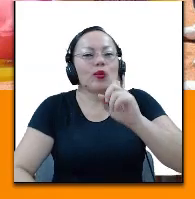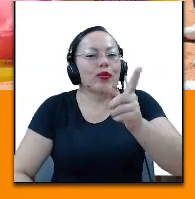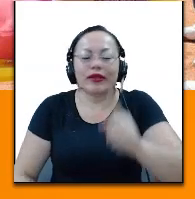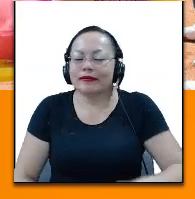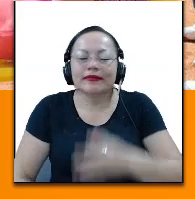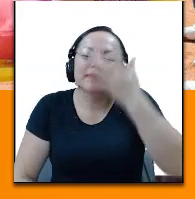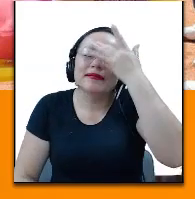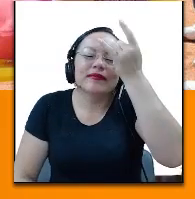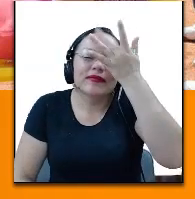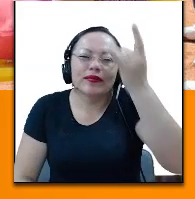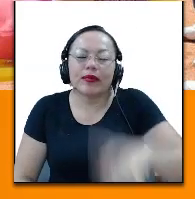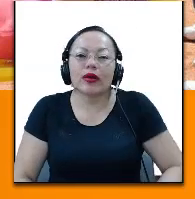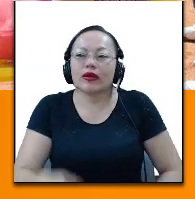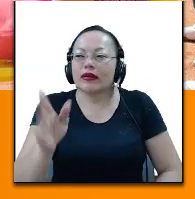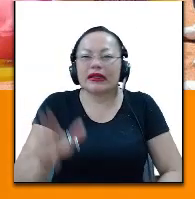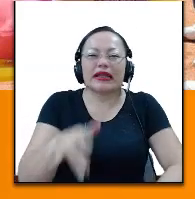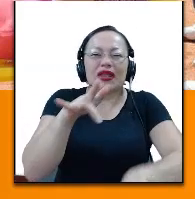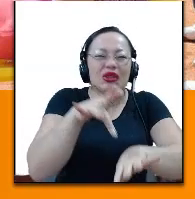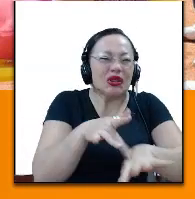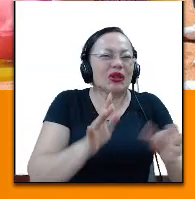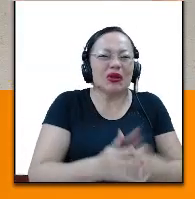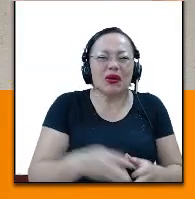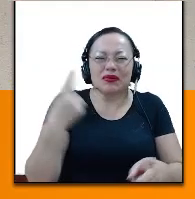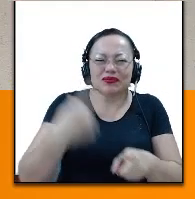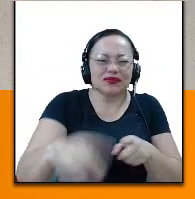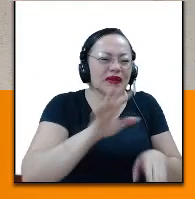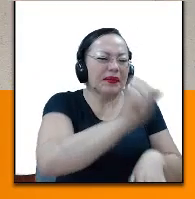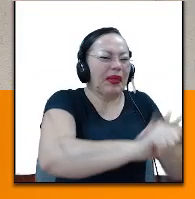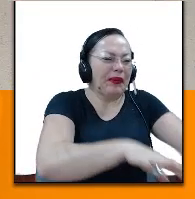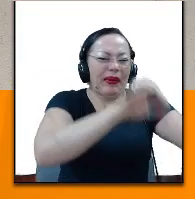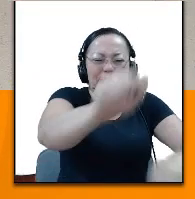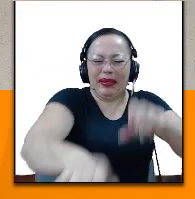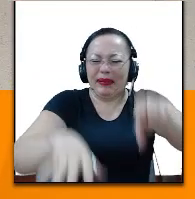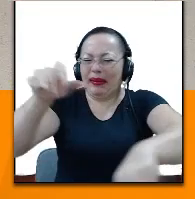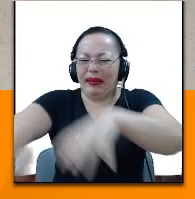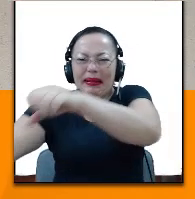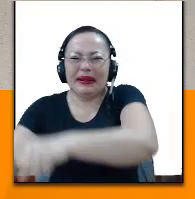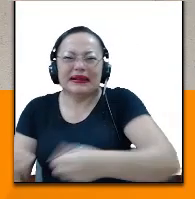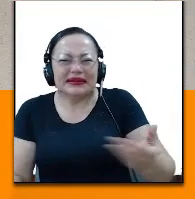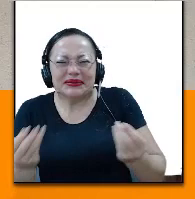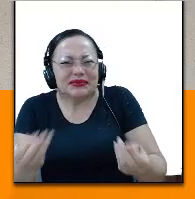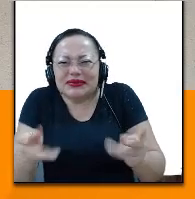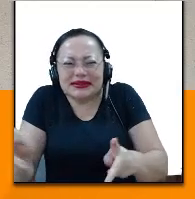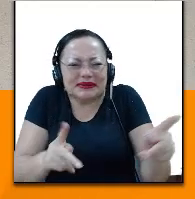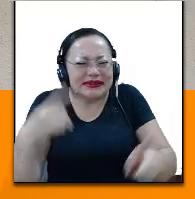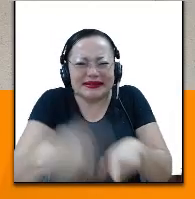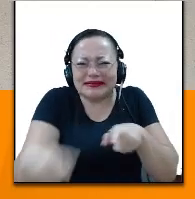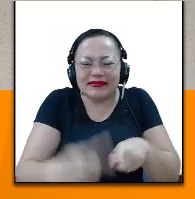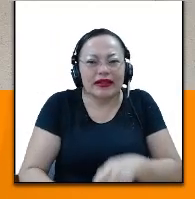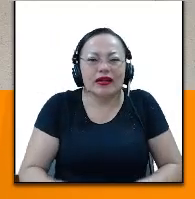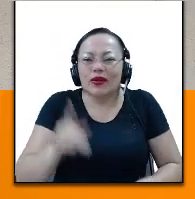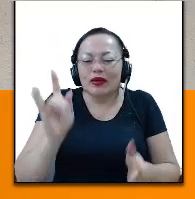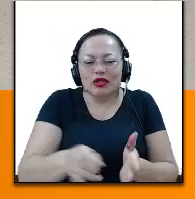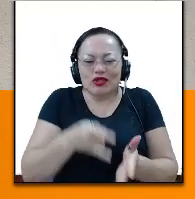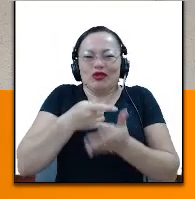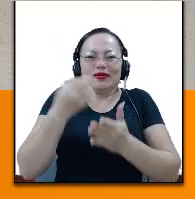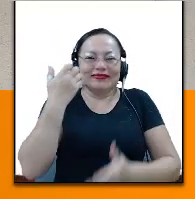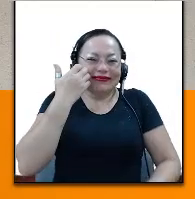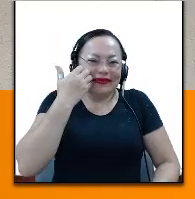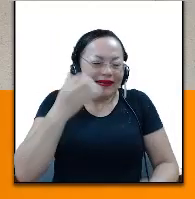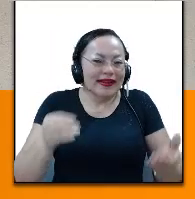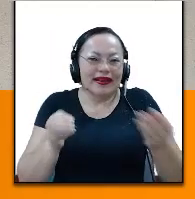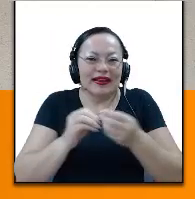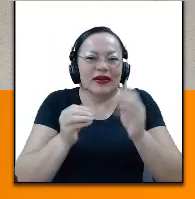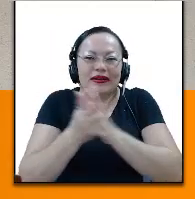Porque lo toca María, más tarde viene y lo toca José, después viene Gerardo. No se pueden utilizar este tipo de gimnasios, que